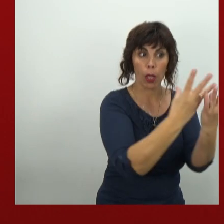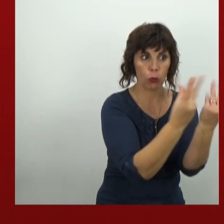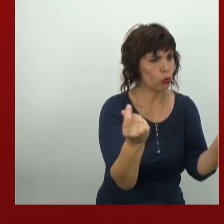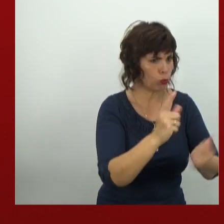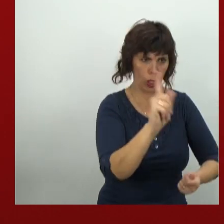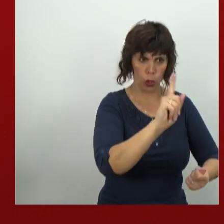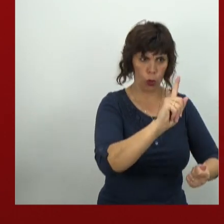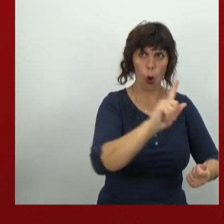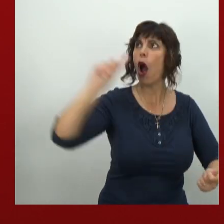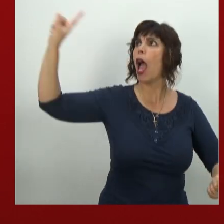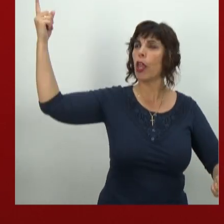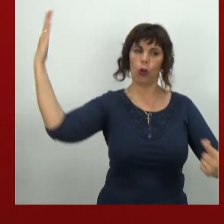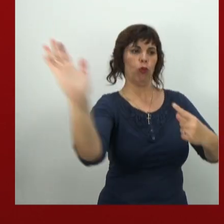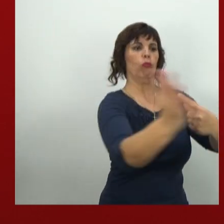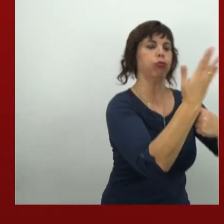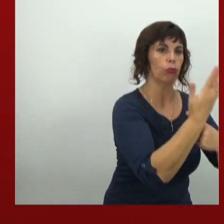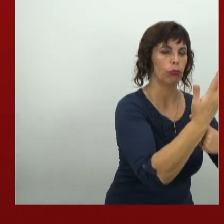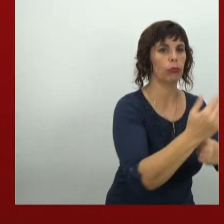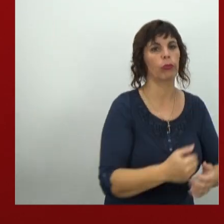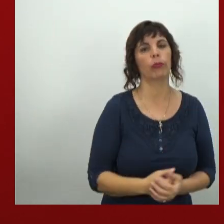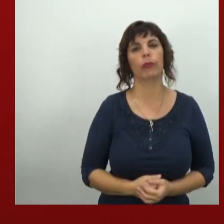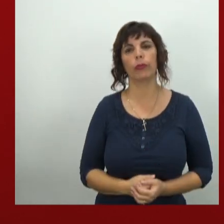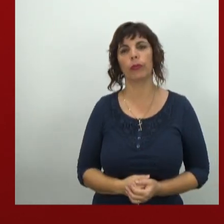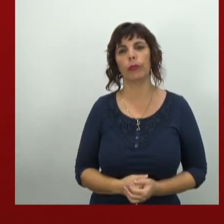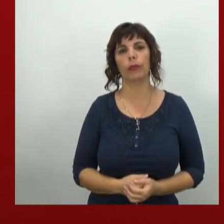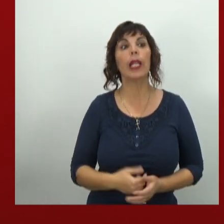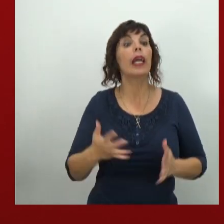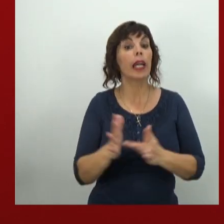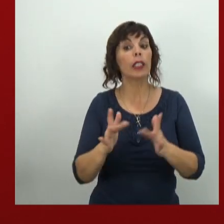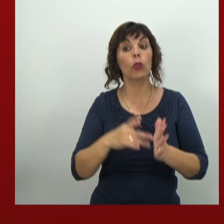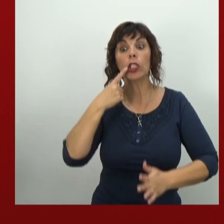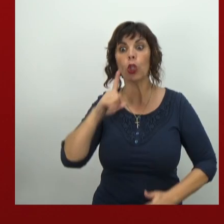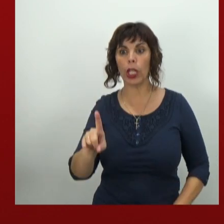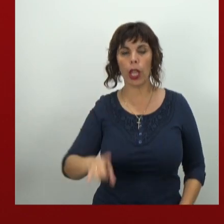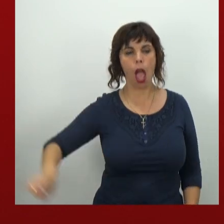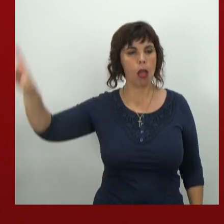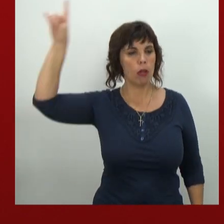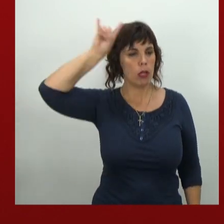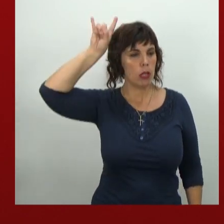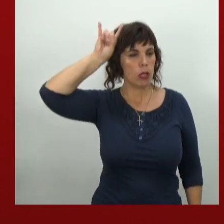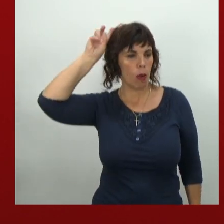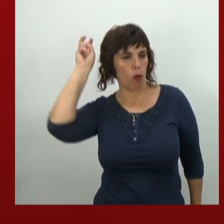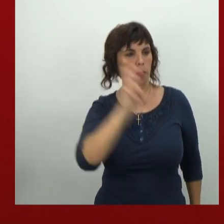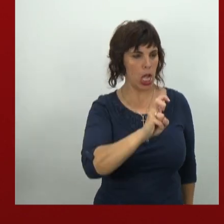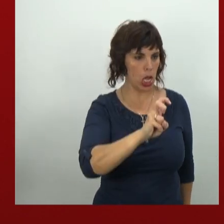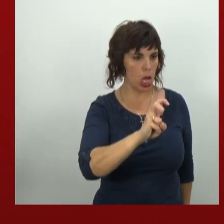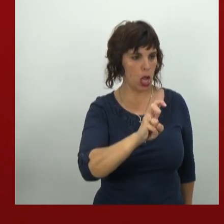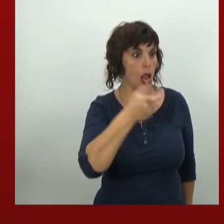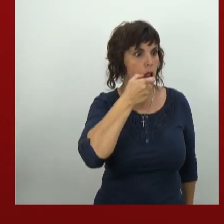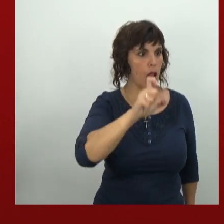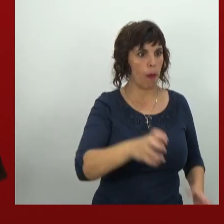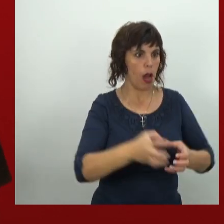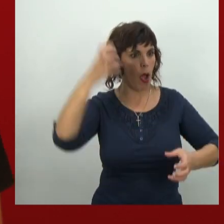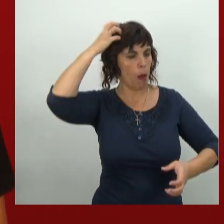Cuando Jesucristo dice que viene el malo y roba la palabra del reino,